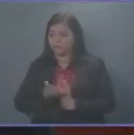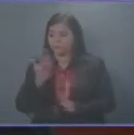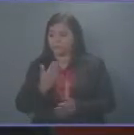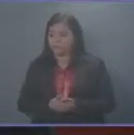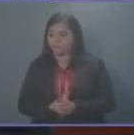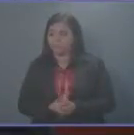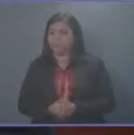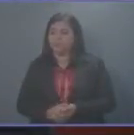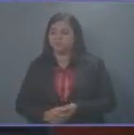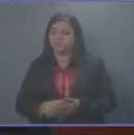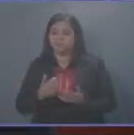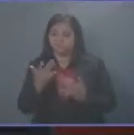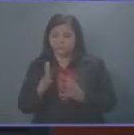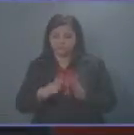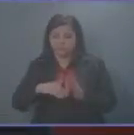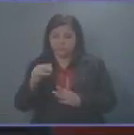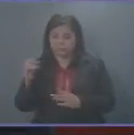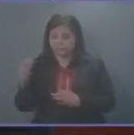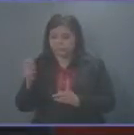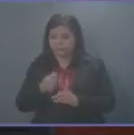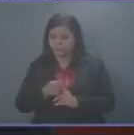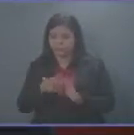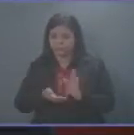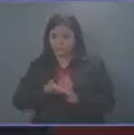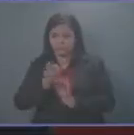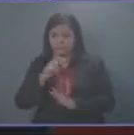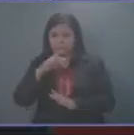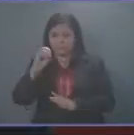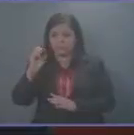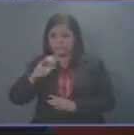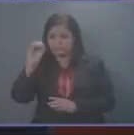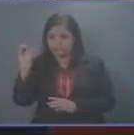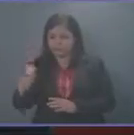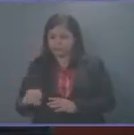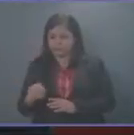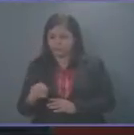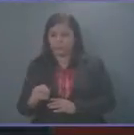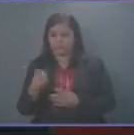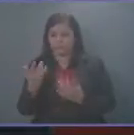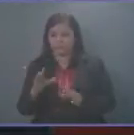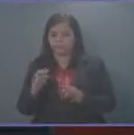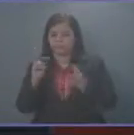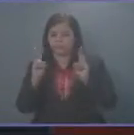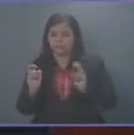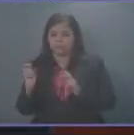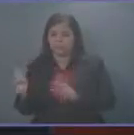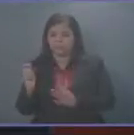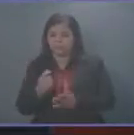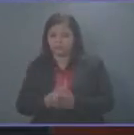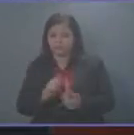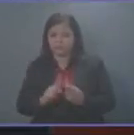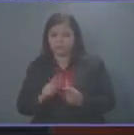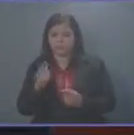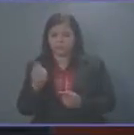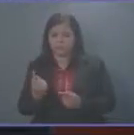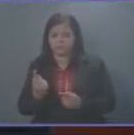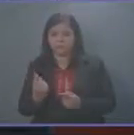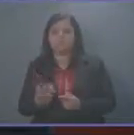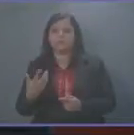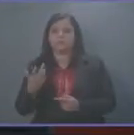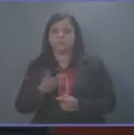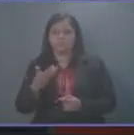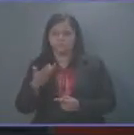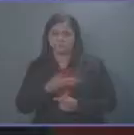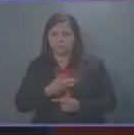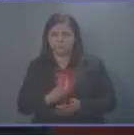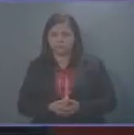a aquellos que aumenten sus inversiones en un 100% con relación a su inversión inicial, se considera